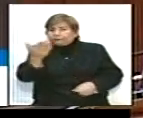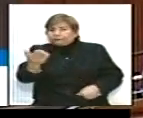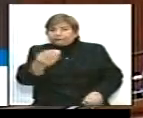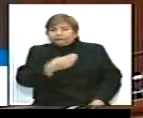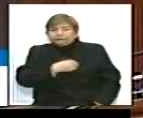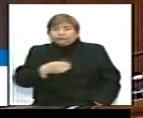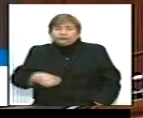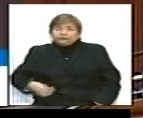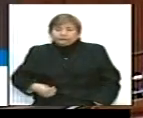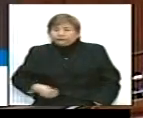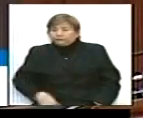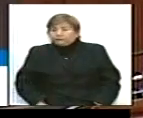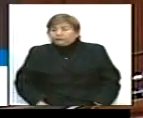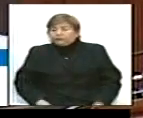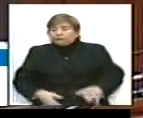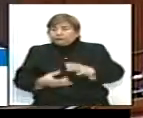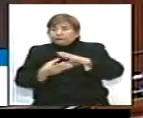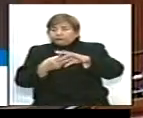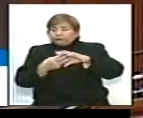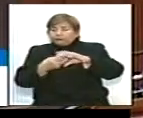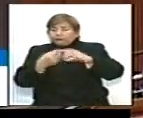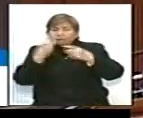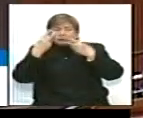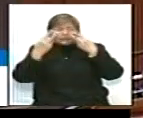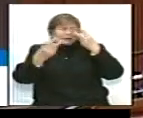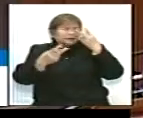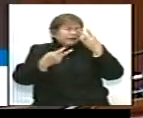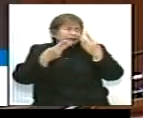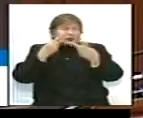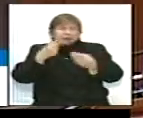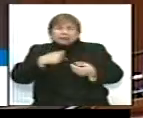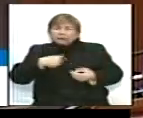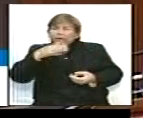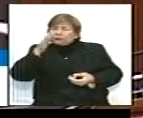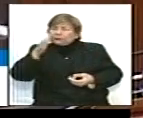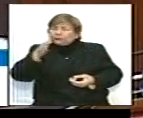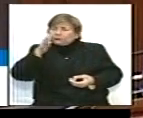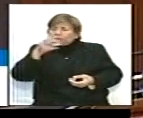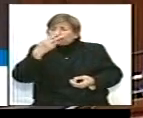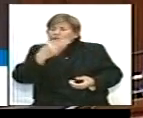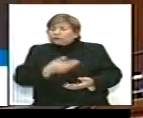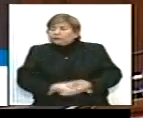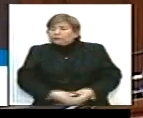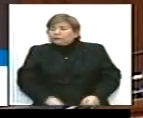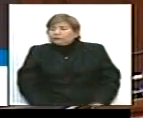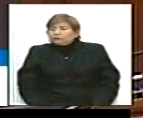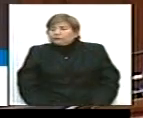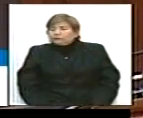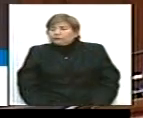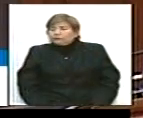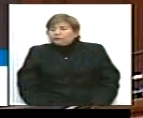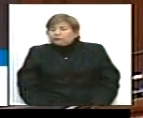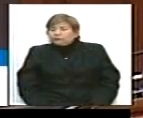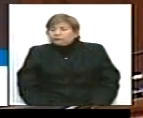de Energía y Minas, le he visitado ¿cuántas veces? Para ver...